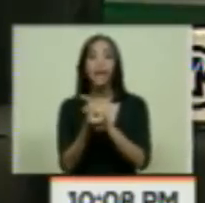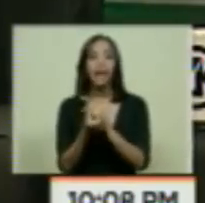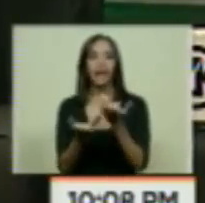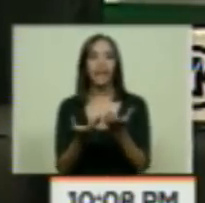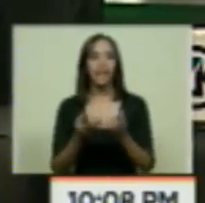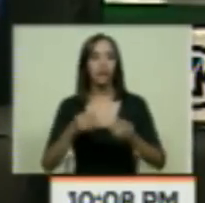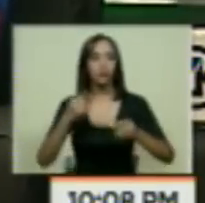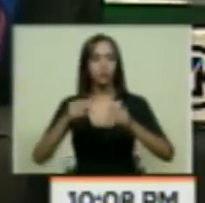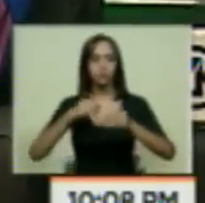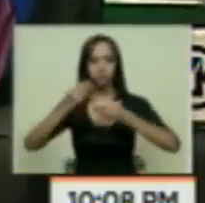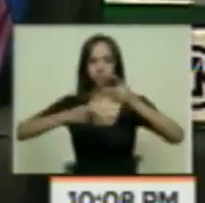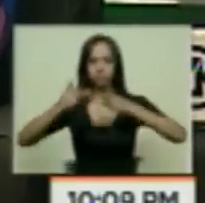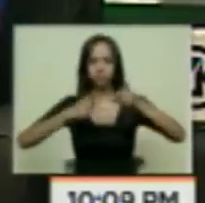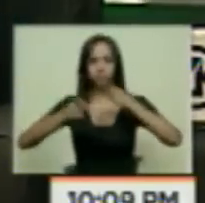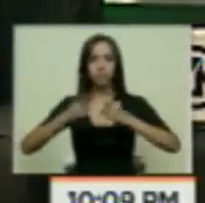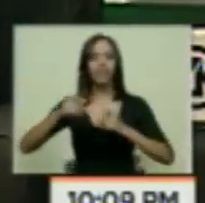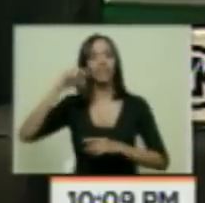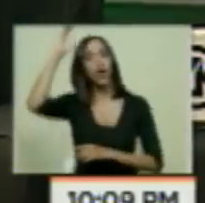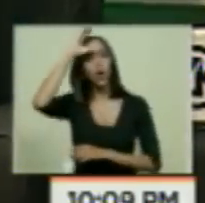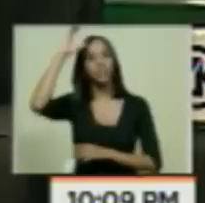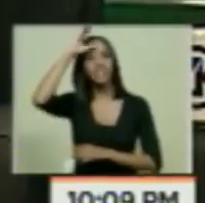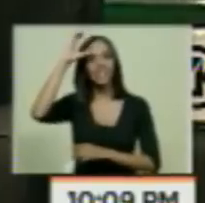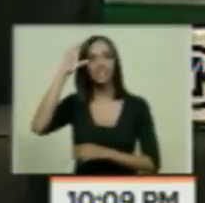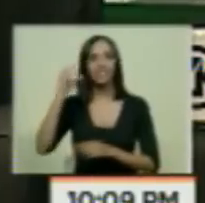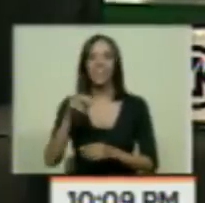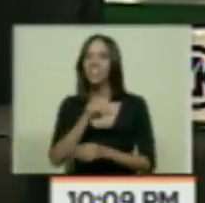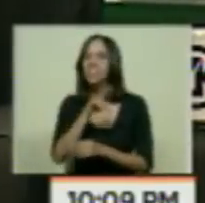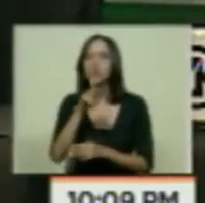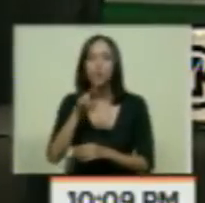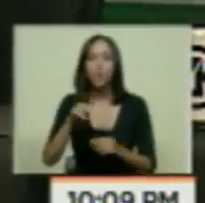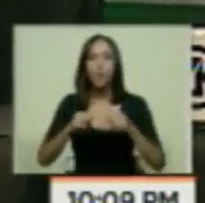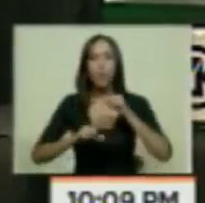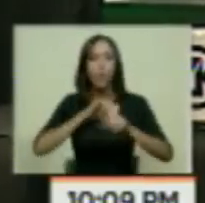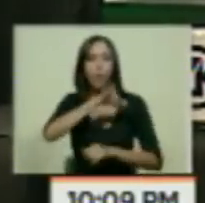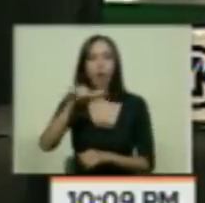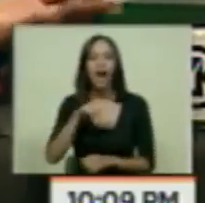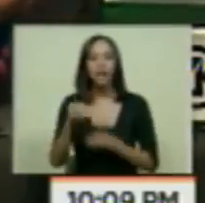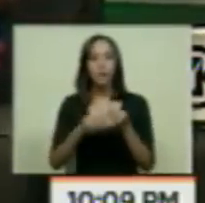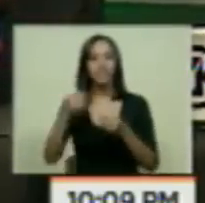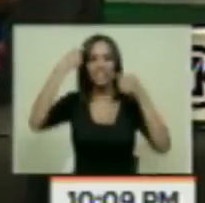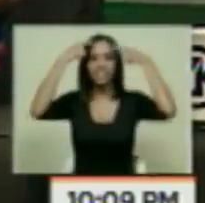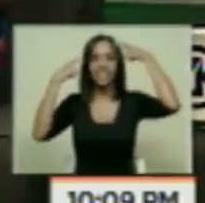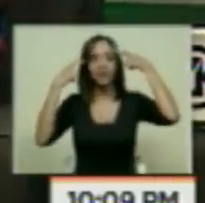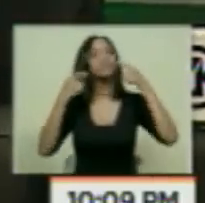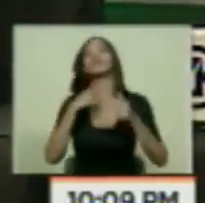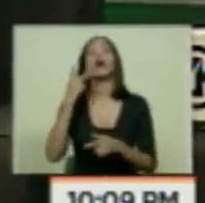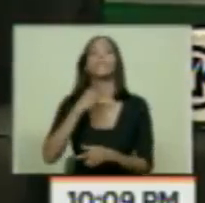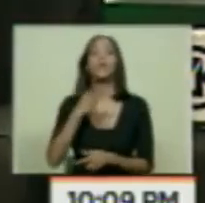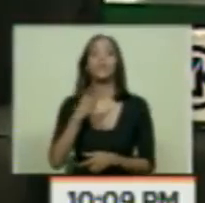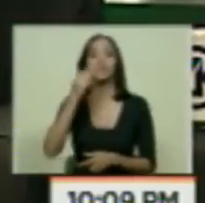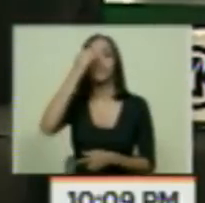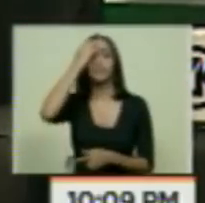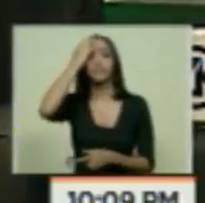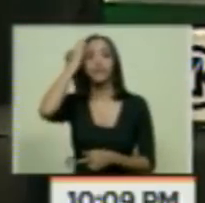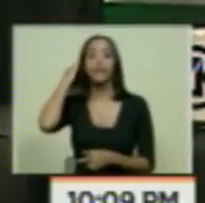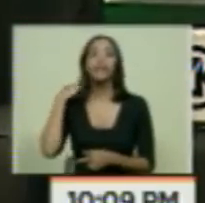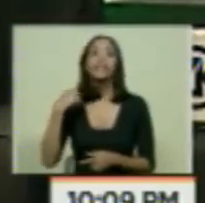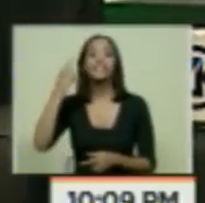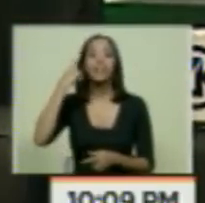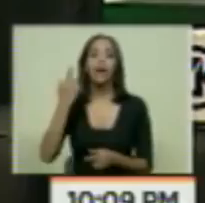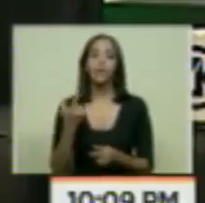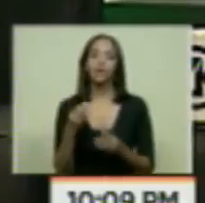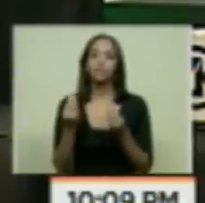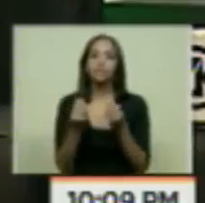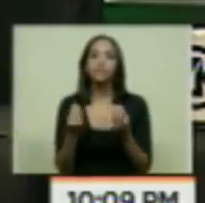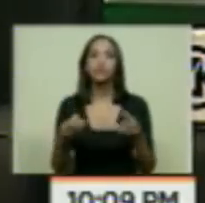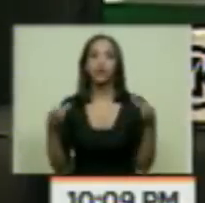conciencia, como lo hacía Hugo Chávez en el ámbito de la historia, en el ámbito de la política. Y sabemos que, bueno, que muchos de esos sectores que están en